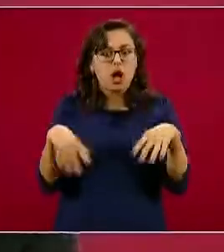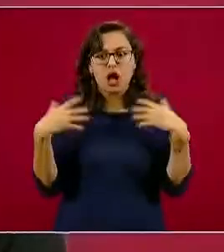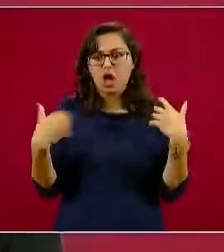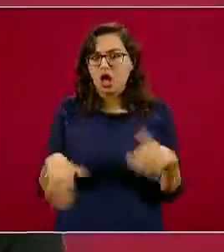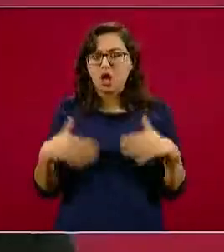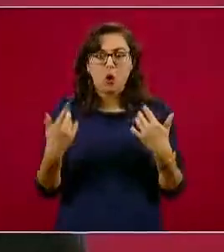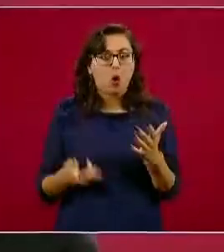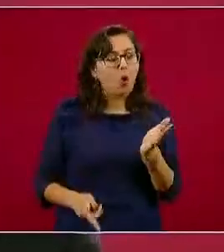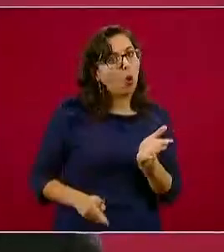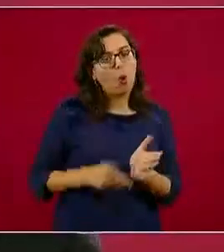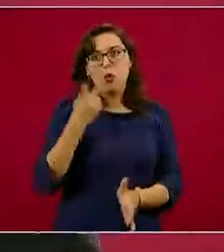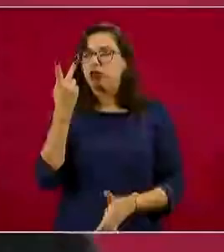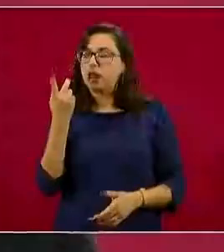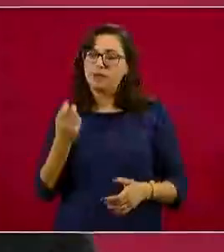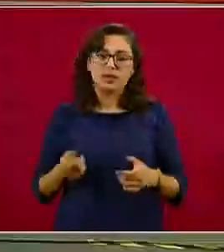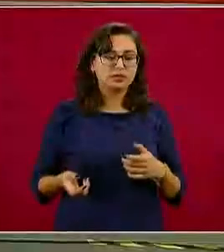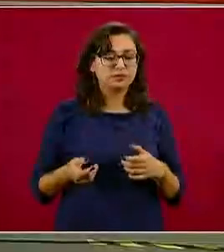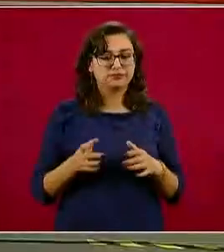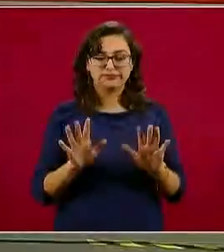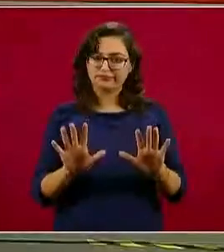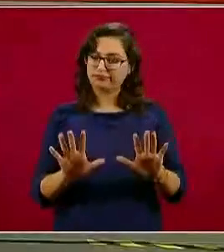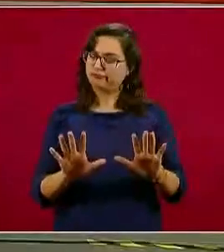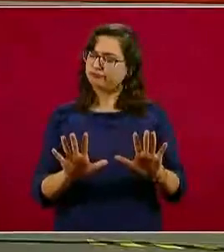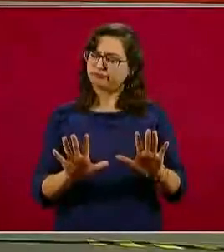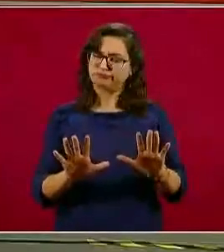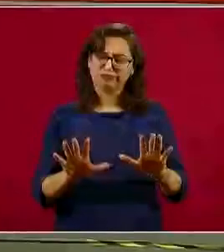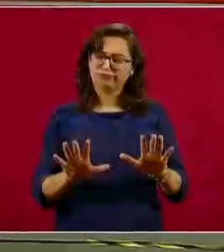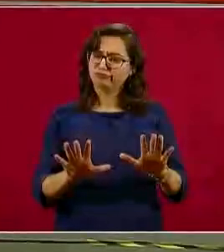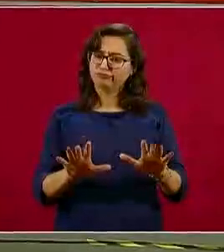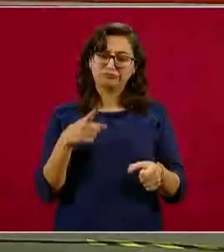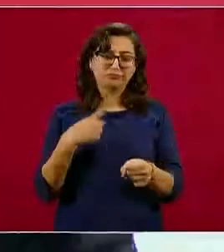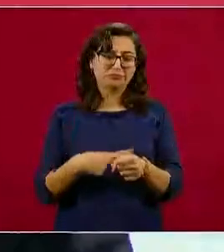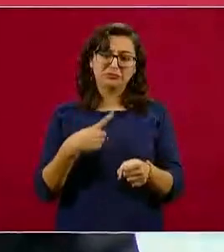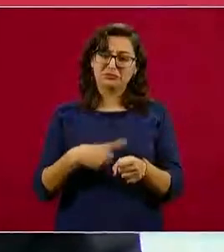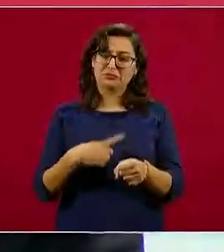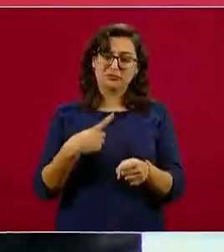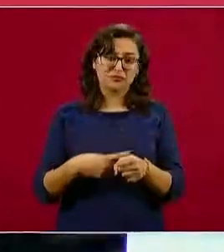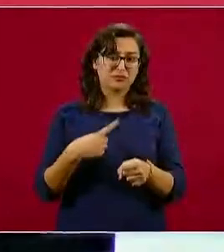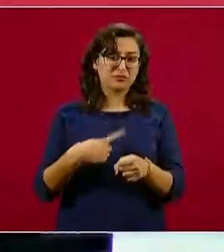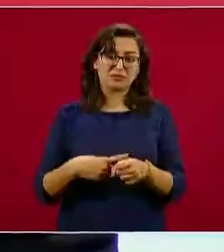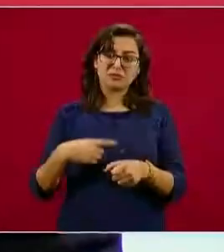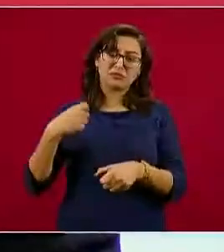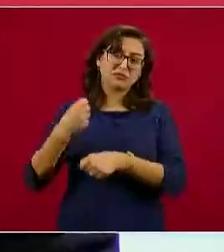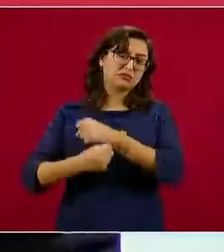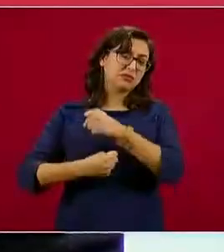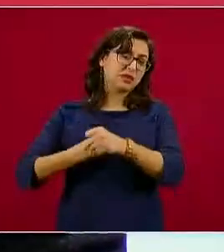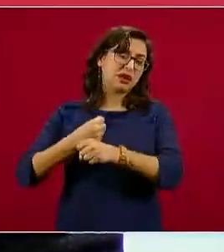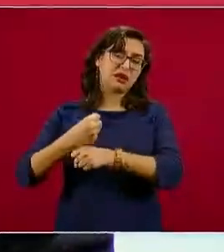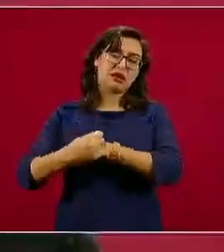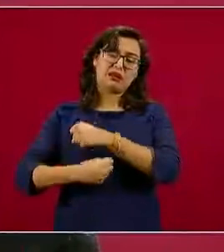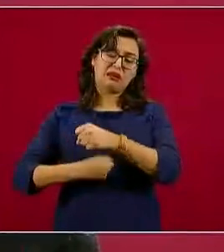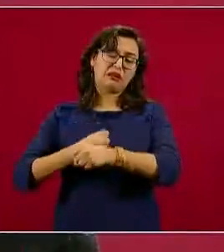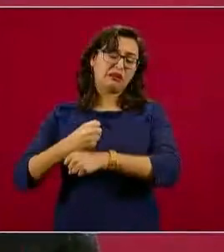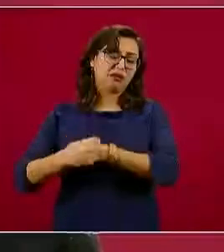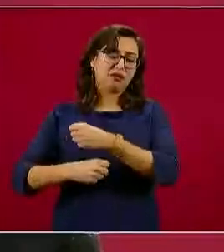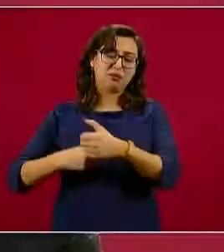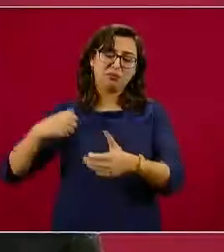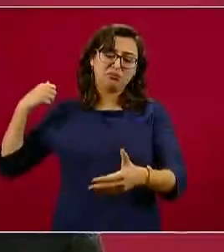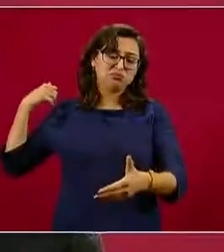como una enfermedad fuera de control y no lo es. Es una enfermedad muy crónica, de muy larga evolución.